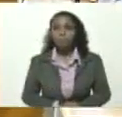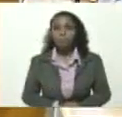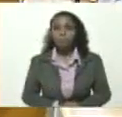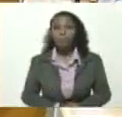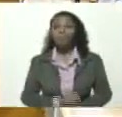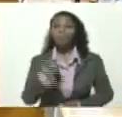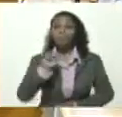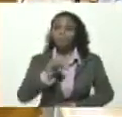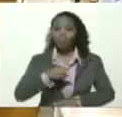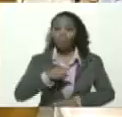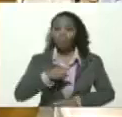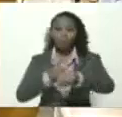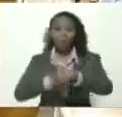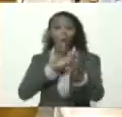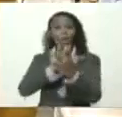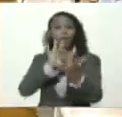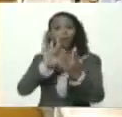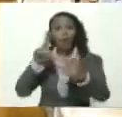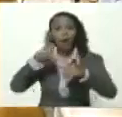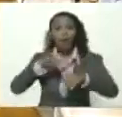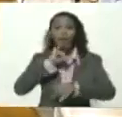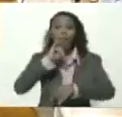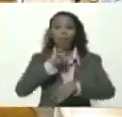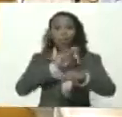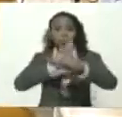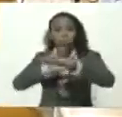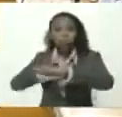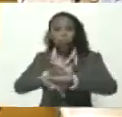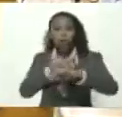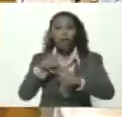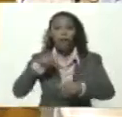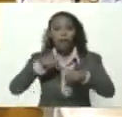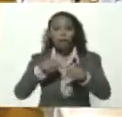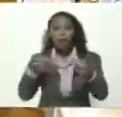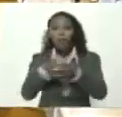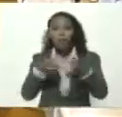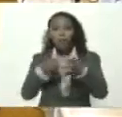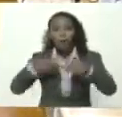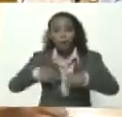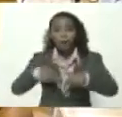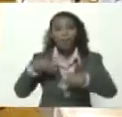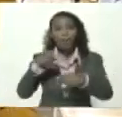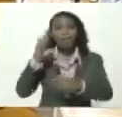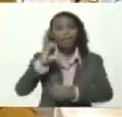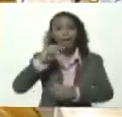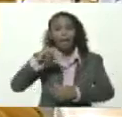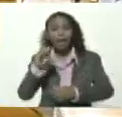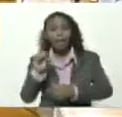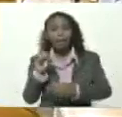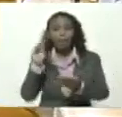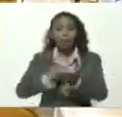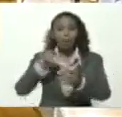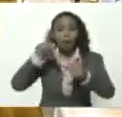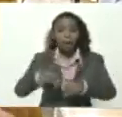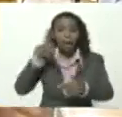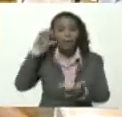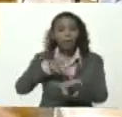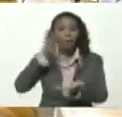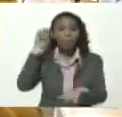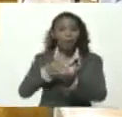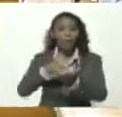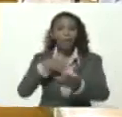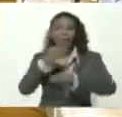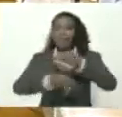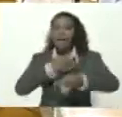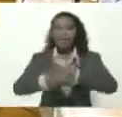Así es, a esta hora establecemos el contacto informativo desde los galpones del Consejo Nacional Electoral ubicado en Filas de Mariche, Estado Miranda, donde se